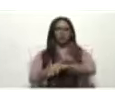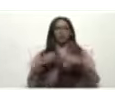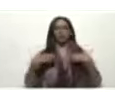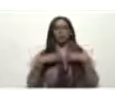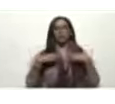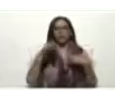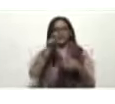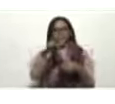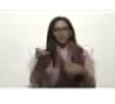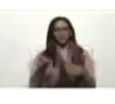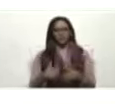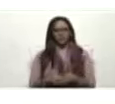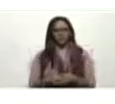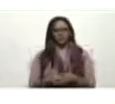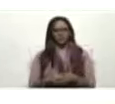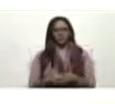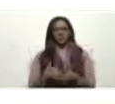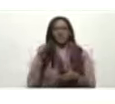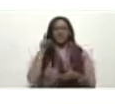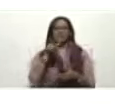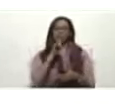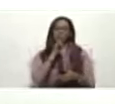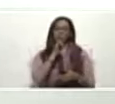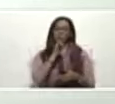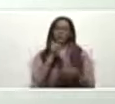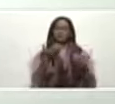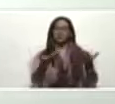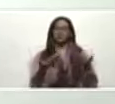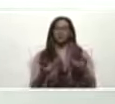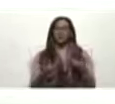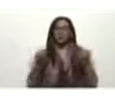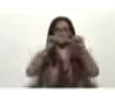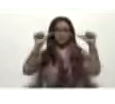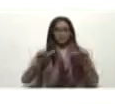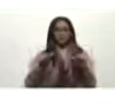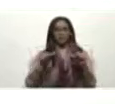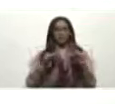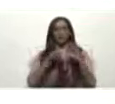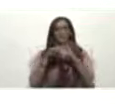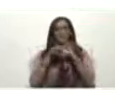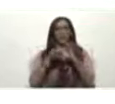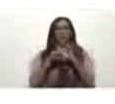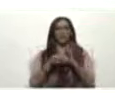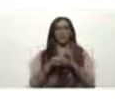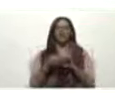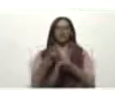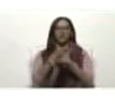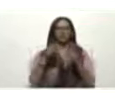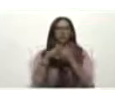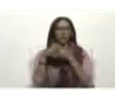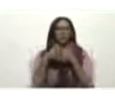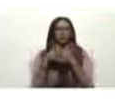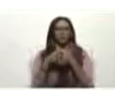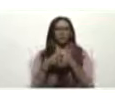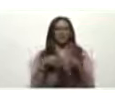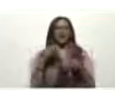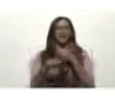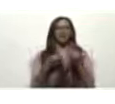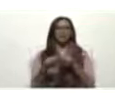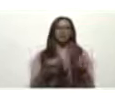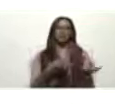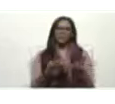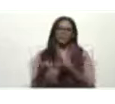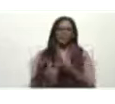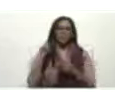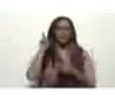de los pacientes. Ese informe llegó del Sistema de Naciones Unidas al gobierno de los Estados Unidos, haciendo un exhorto para